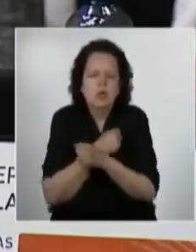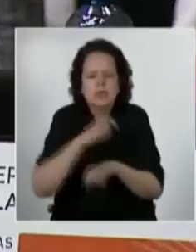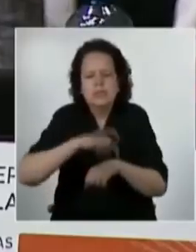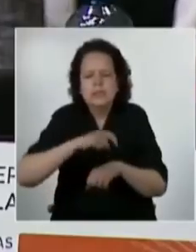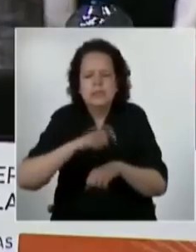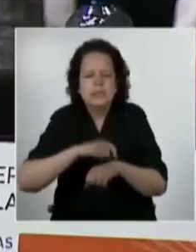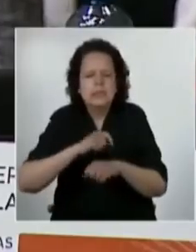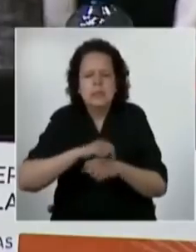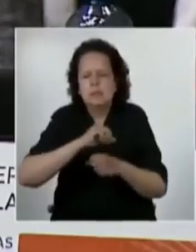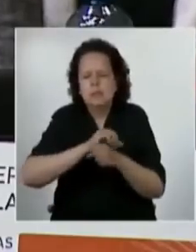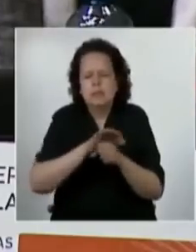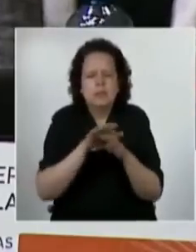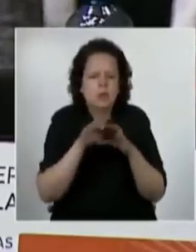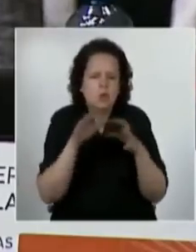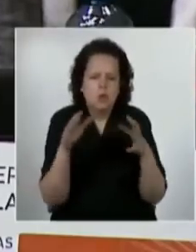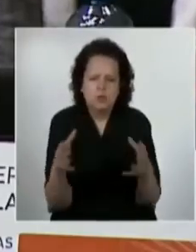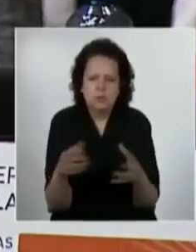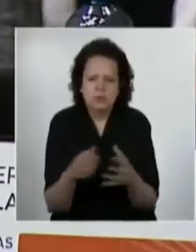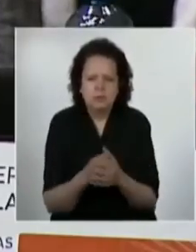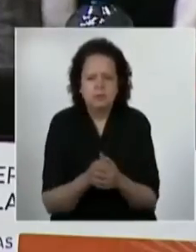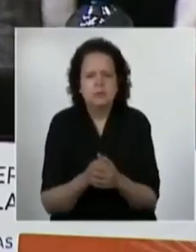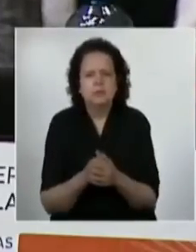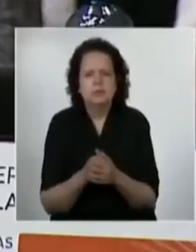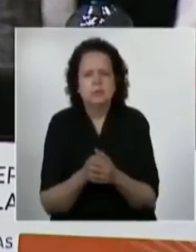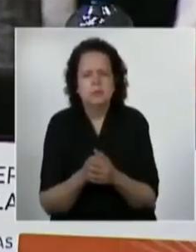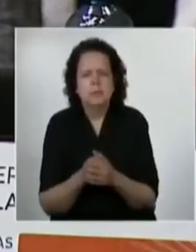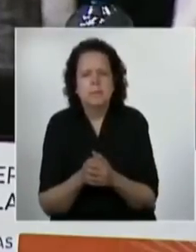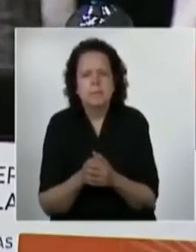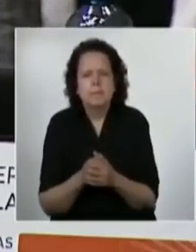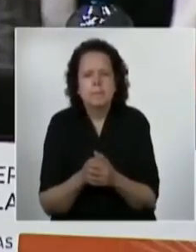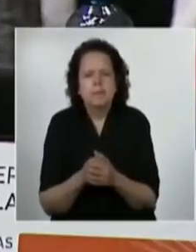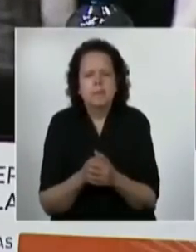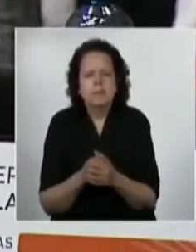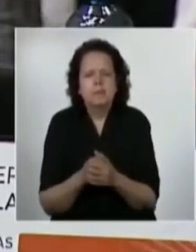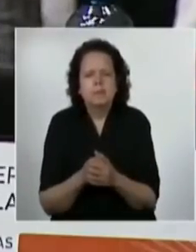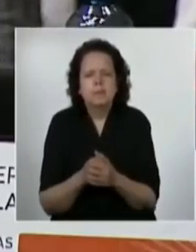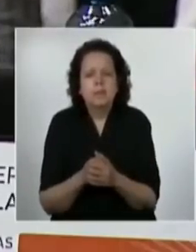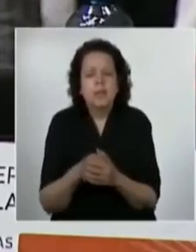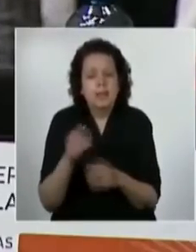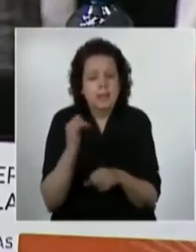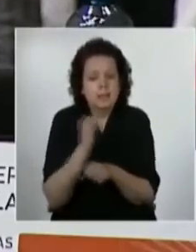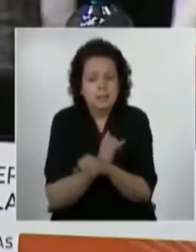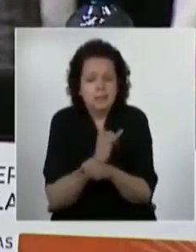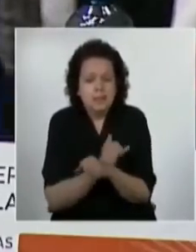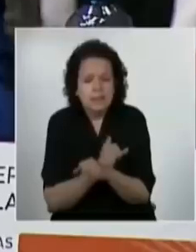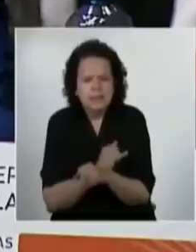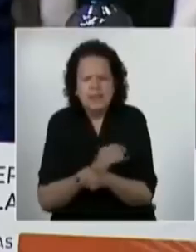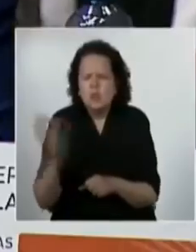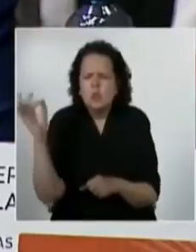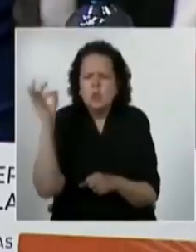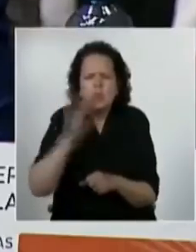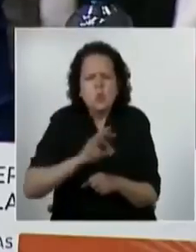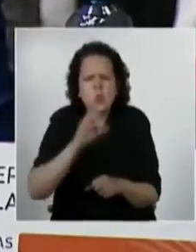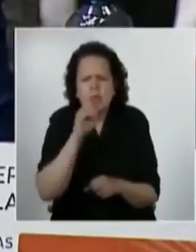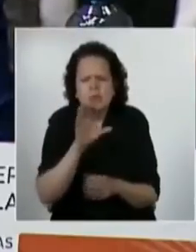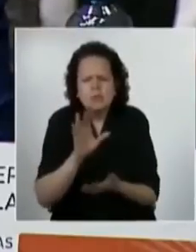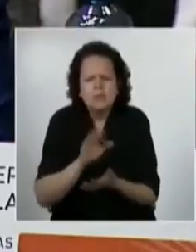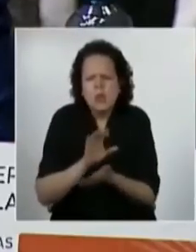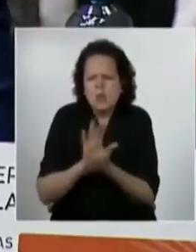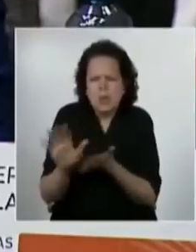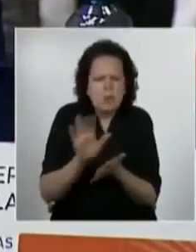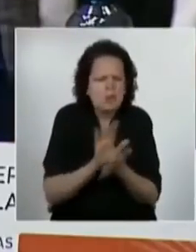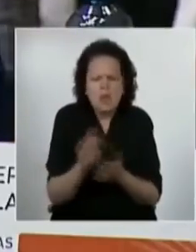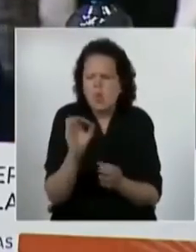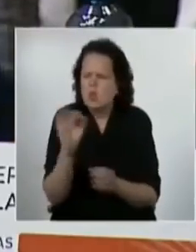de la crisis generada por la pandemia del COVID-19. La iglesia nunca ha sido